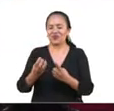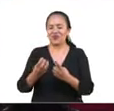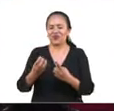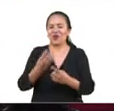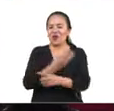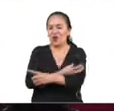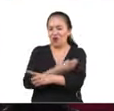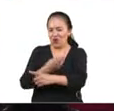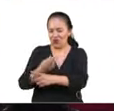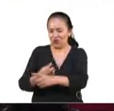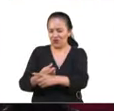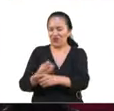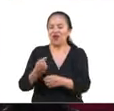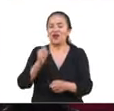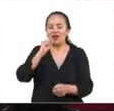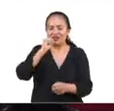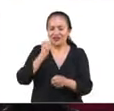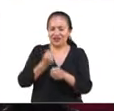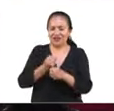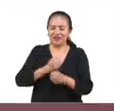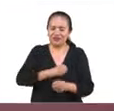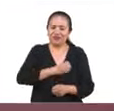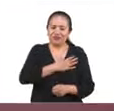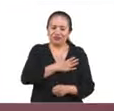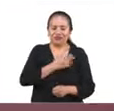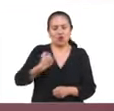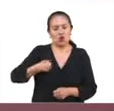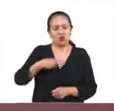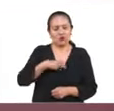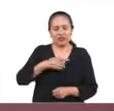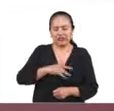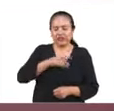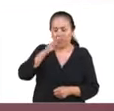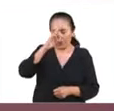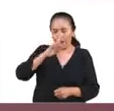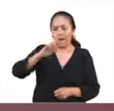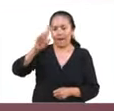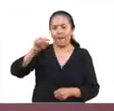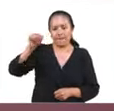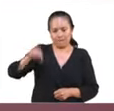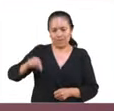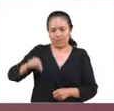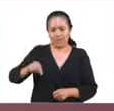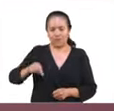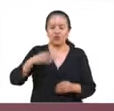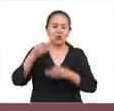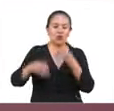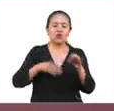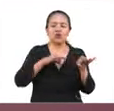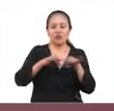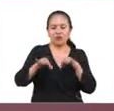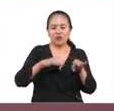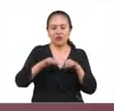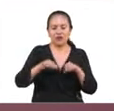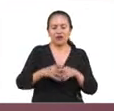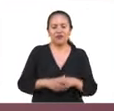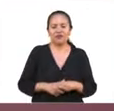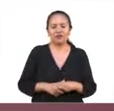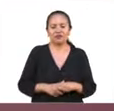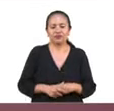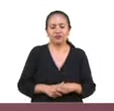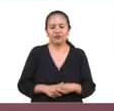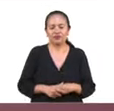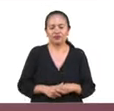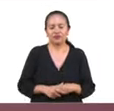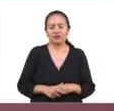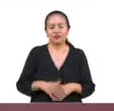Bienestar. Para nosotros es un honor y trabajar y coordinar muchas tareas, entre otras personas, con